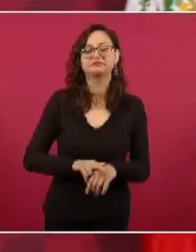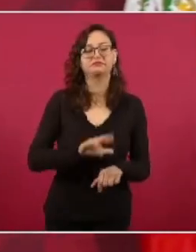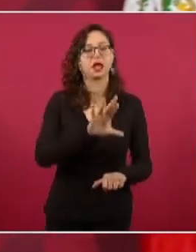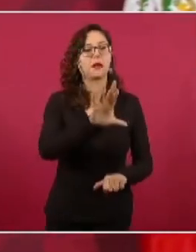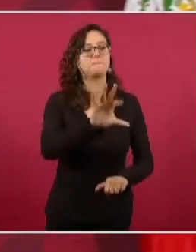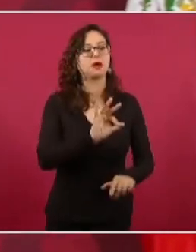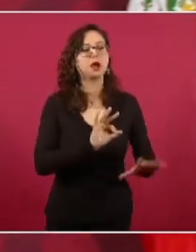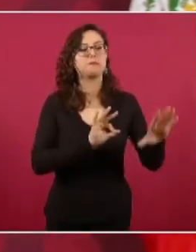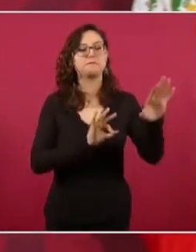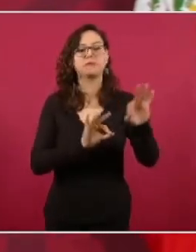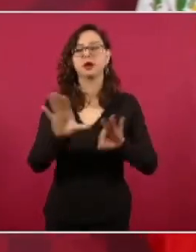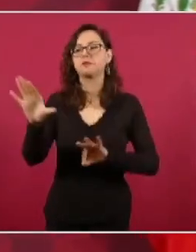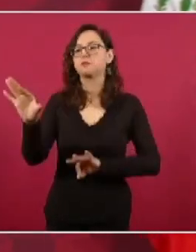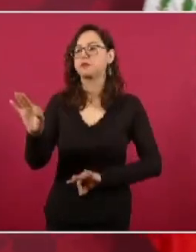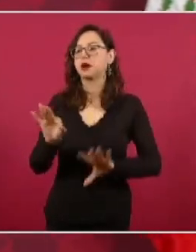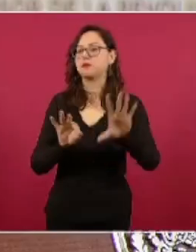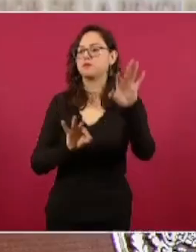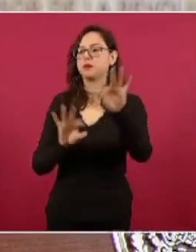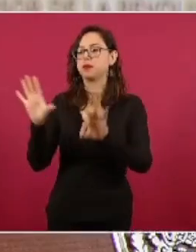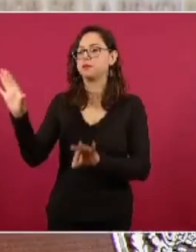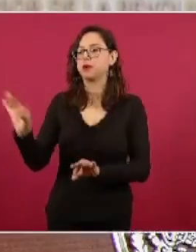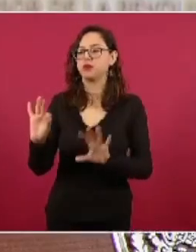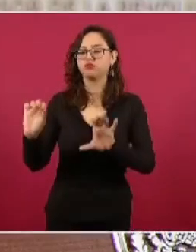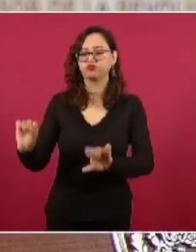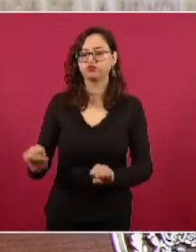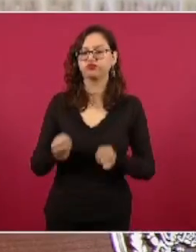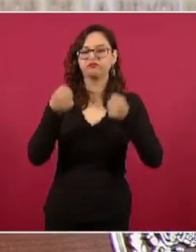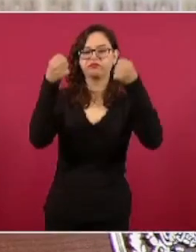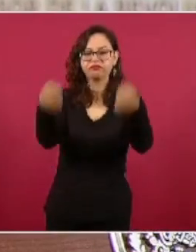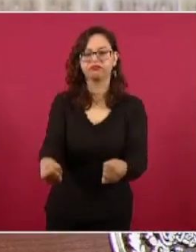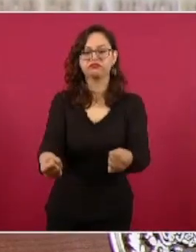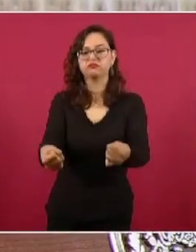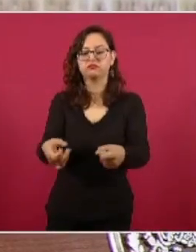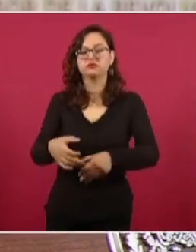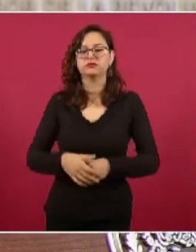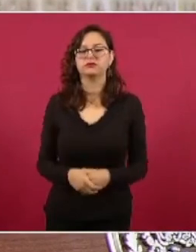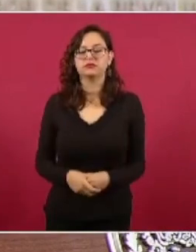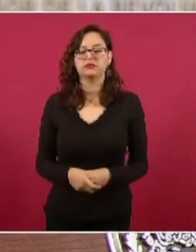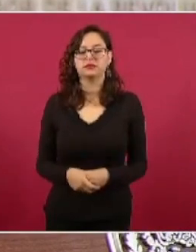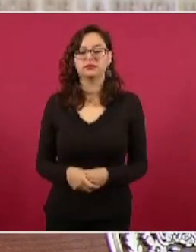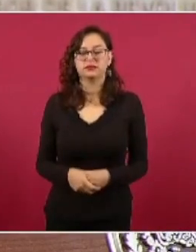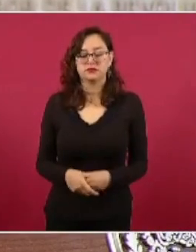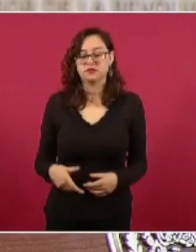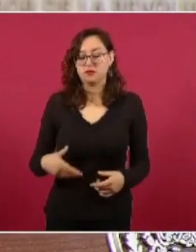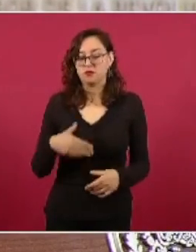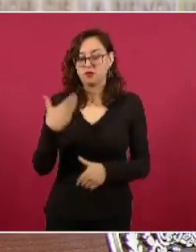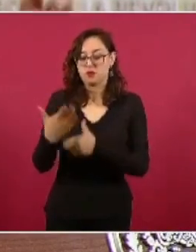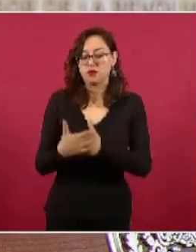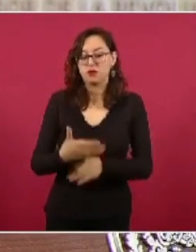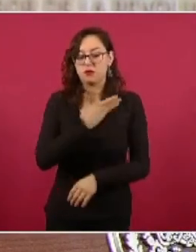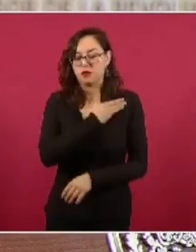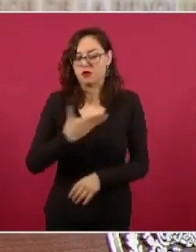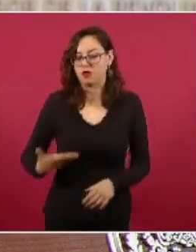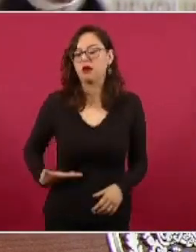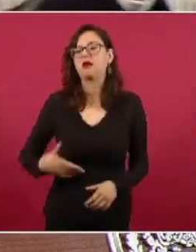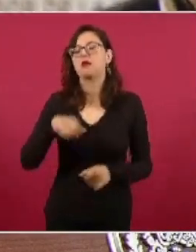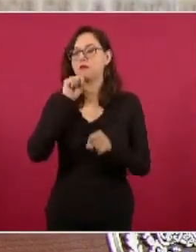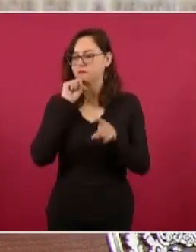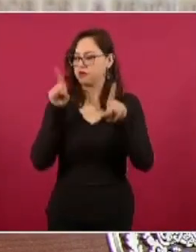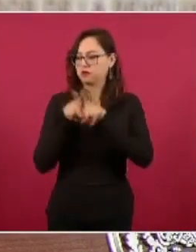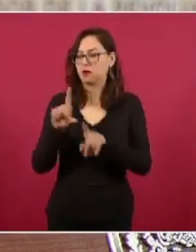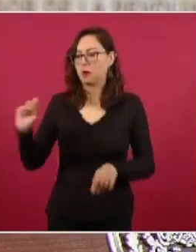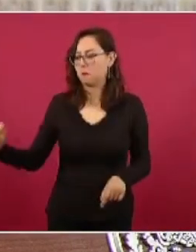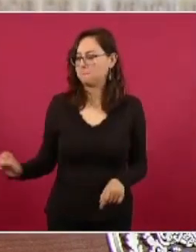y al sucesor. Eso se creó ahí. Y el gobernador hace lo